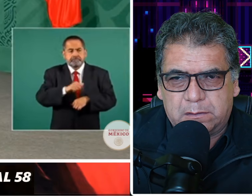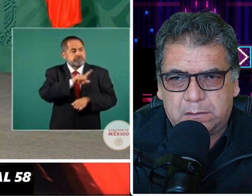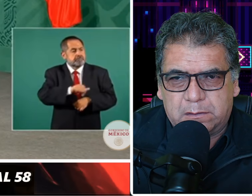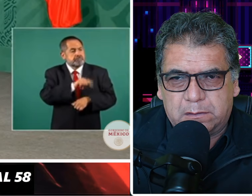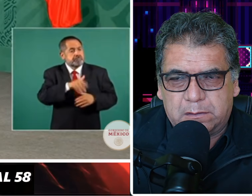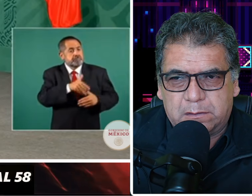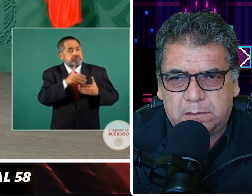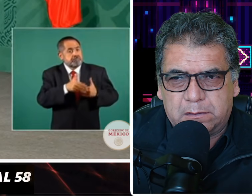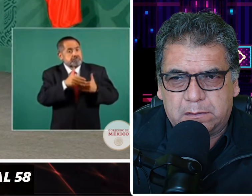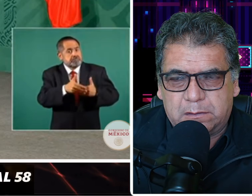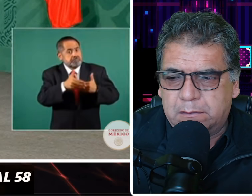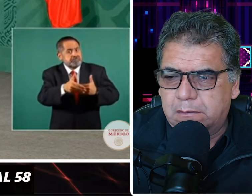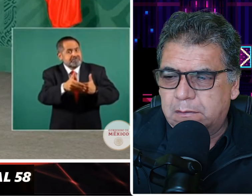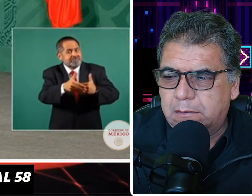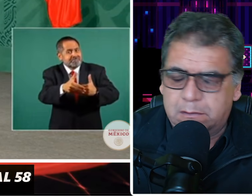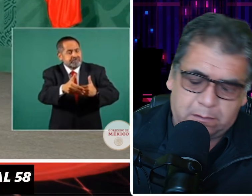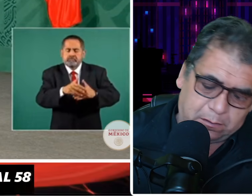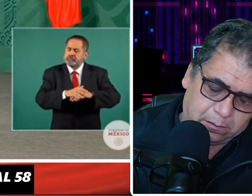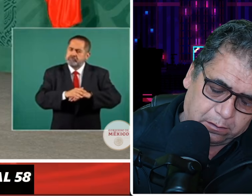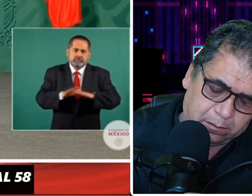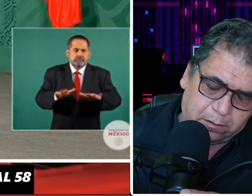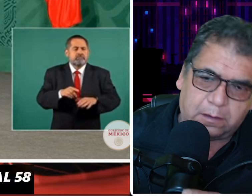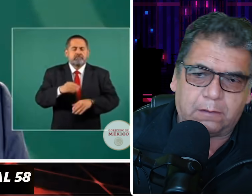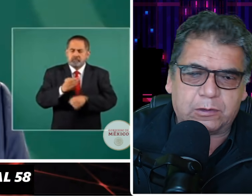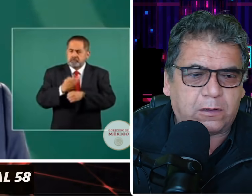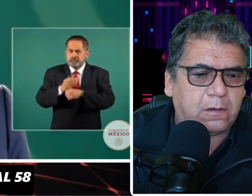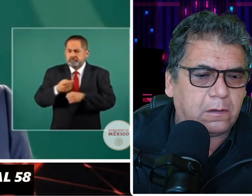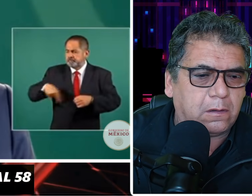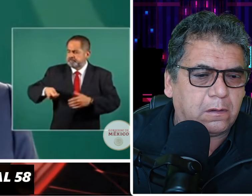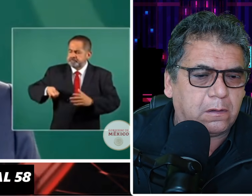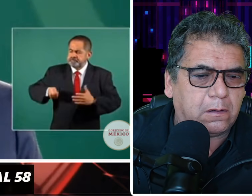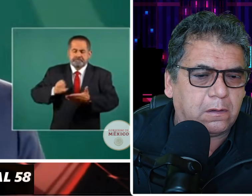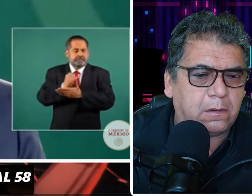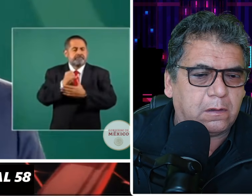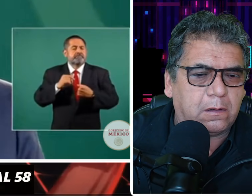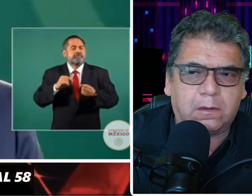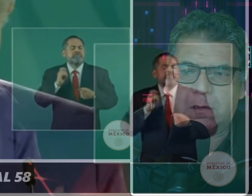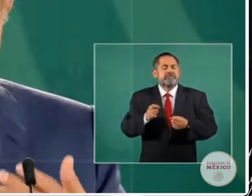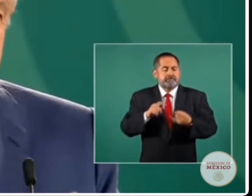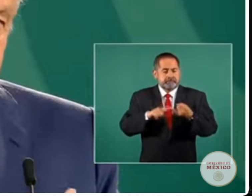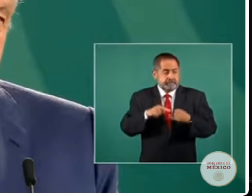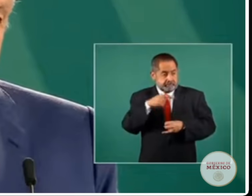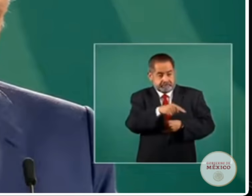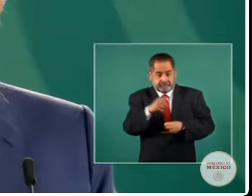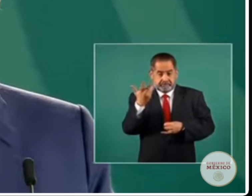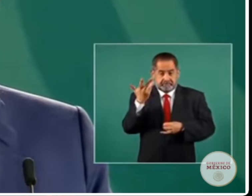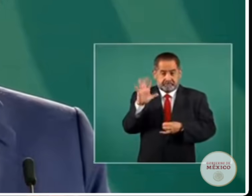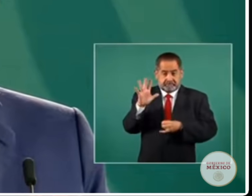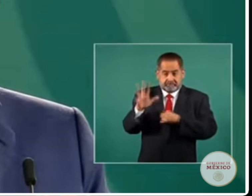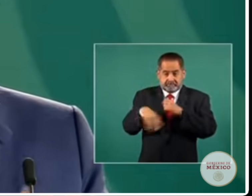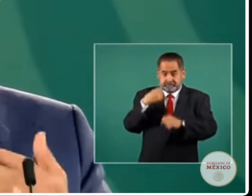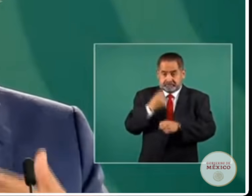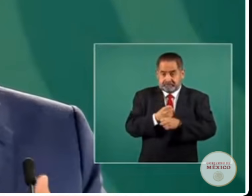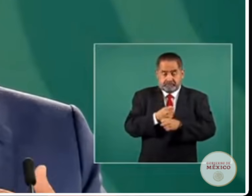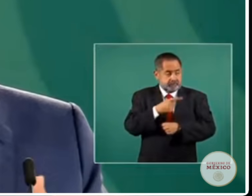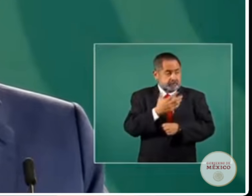del fuero federal, con más de 10 años